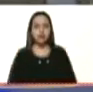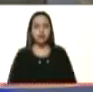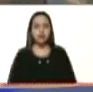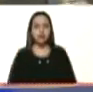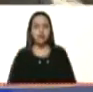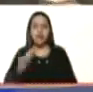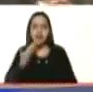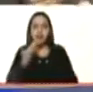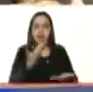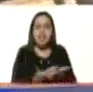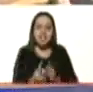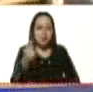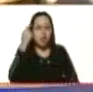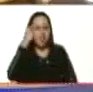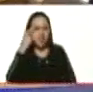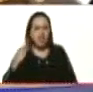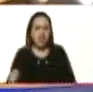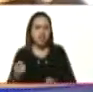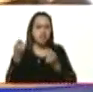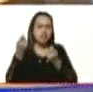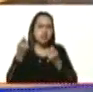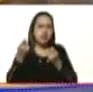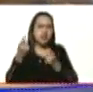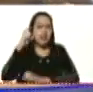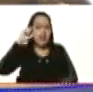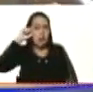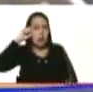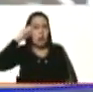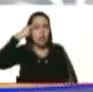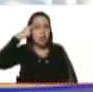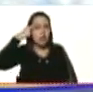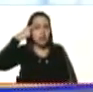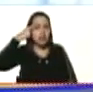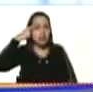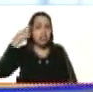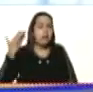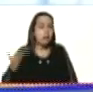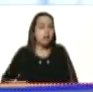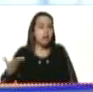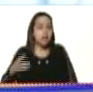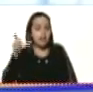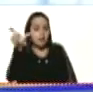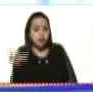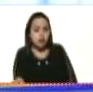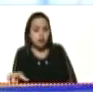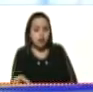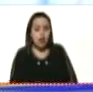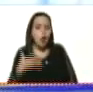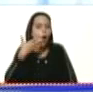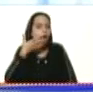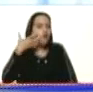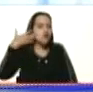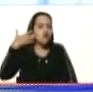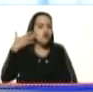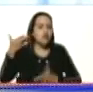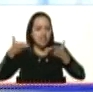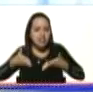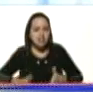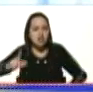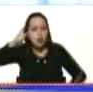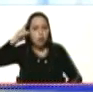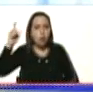Gracias por este día de gloria para recordación de tan notable prócer, orgullo del guariqueño y